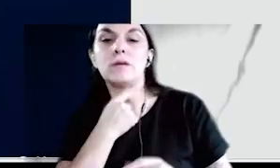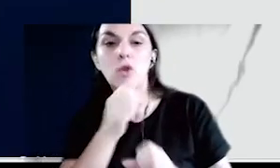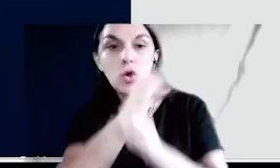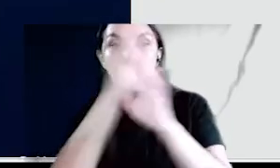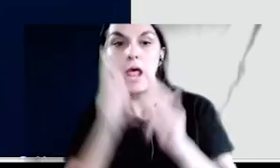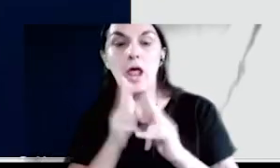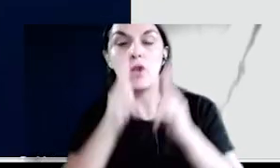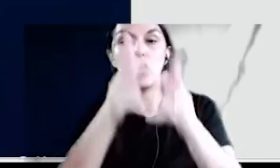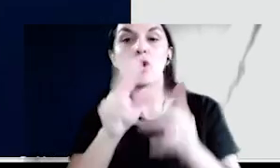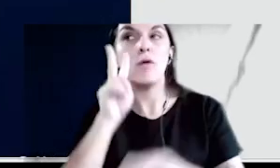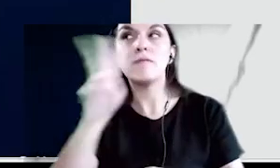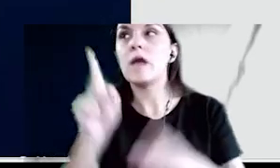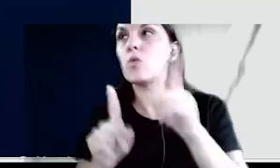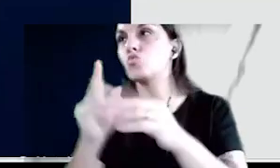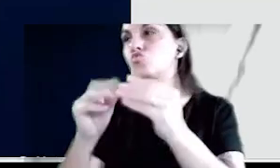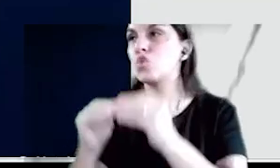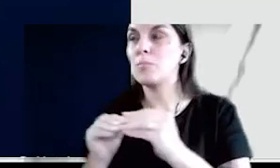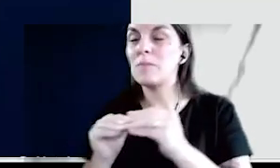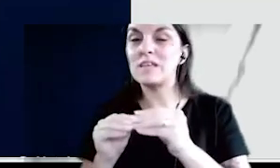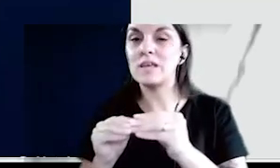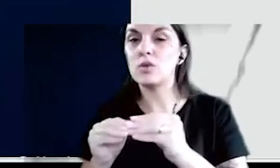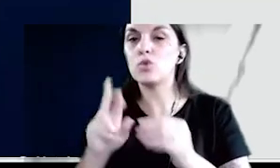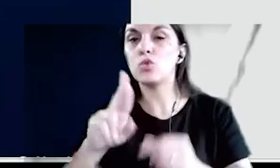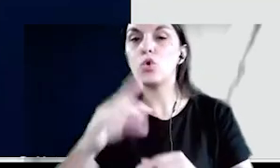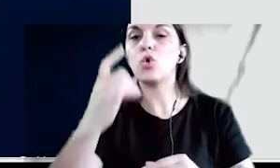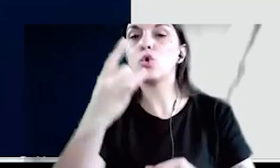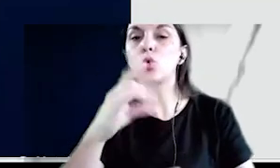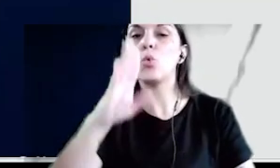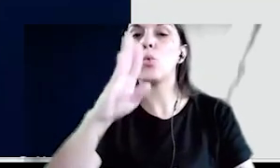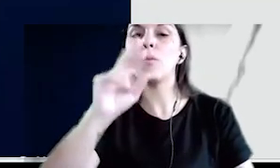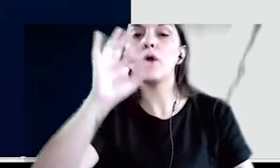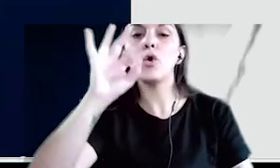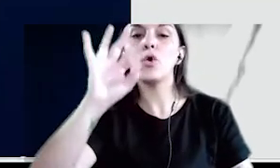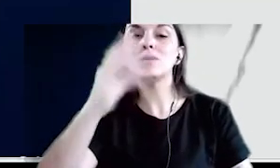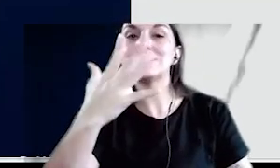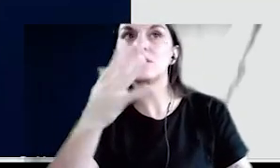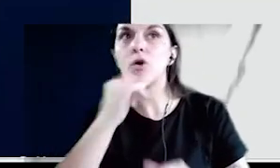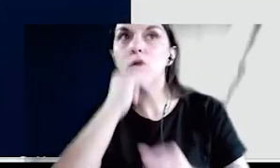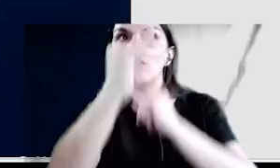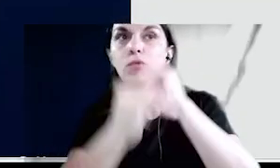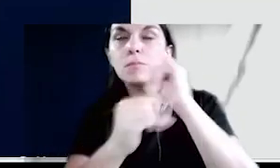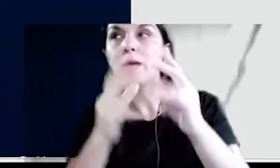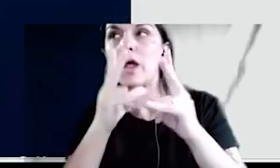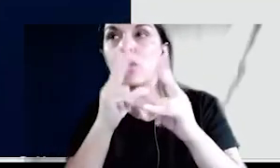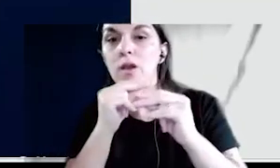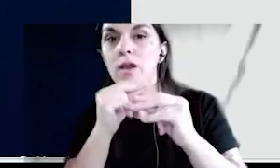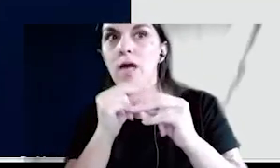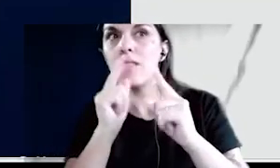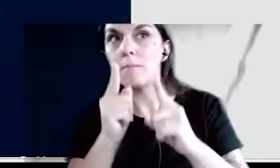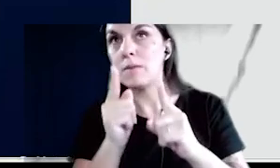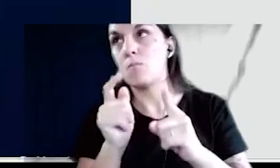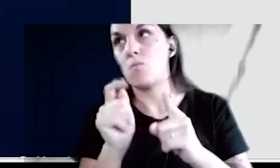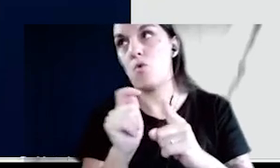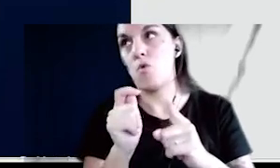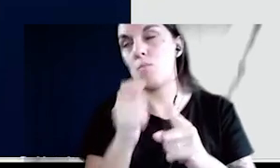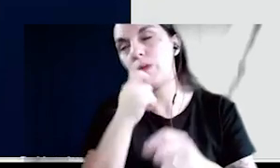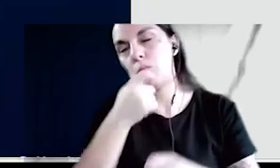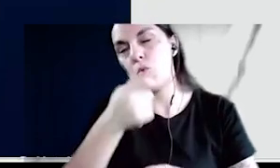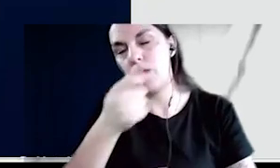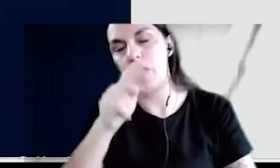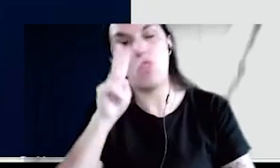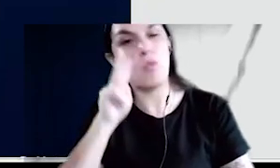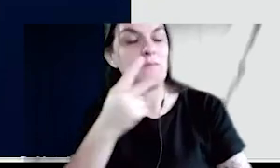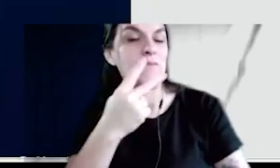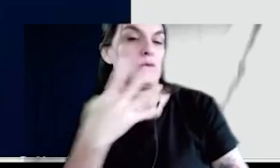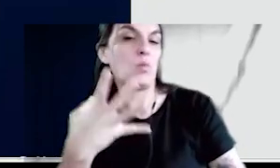visto algunos compañeros que por no informar el rubro 5, en estos meses se jubilaron en el 2024, y por no informar el rubro